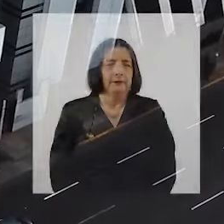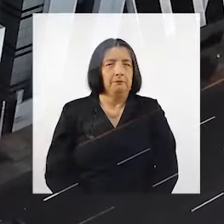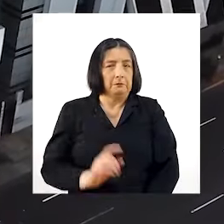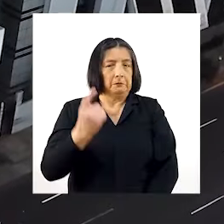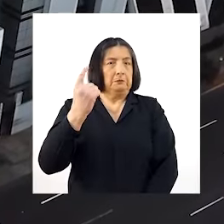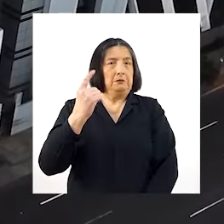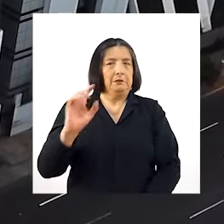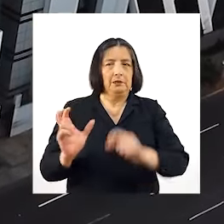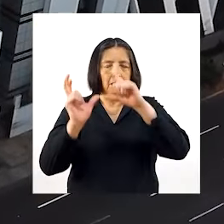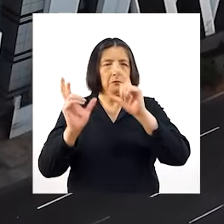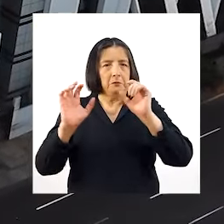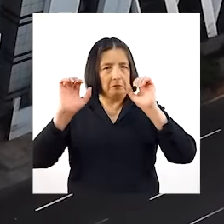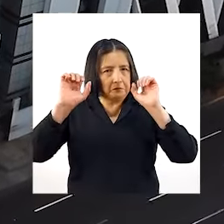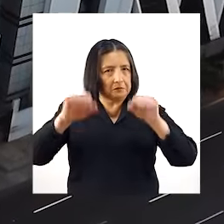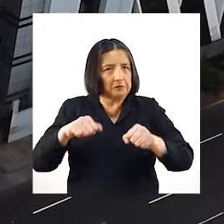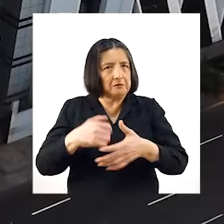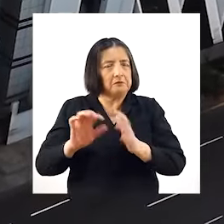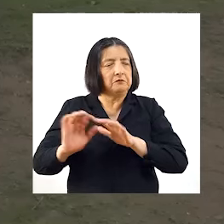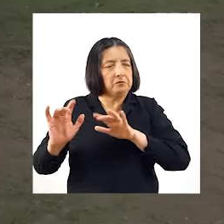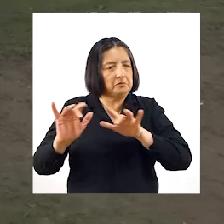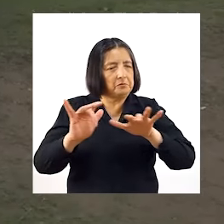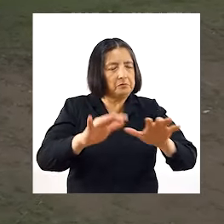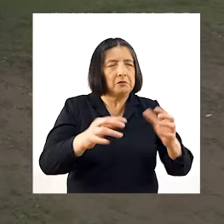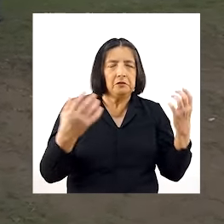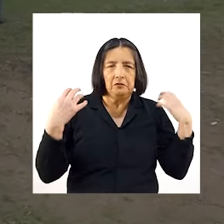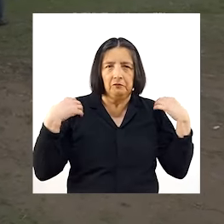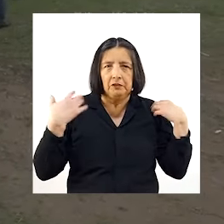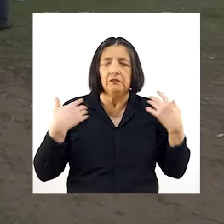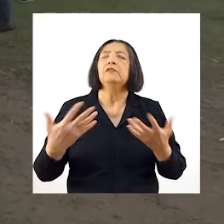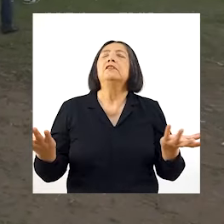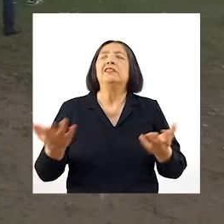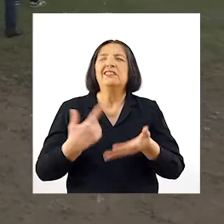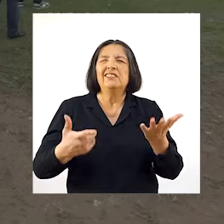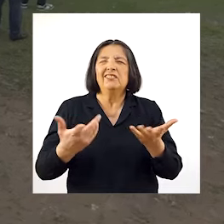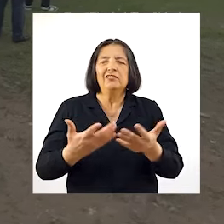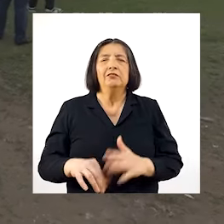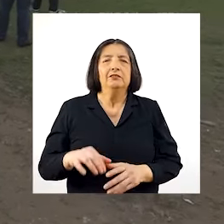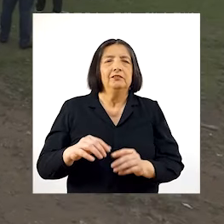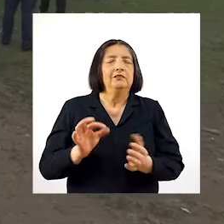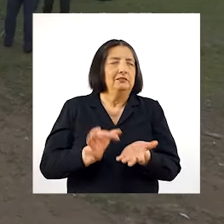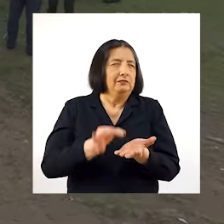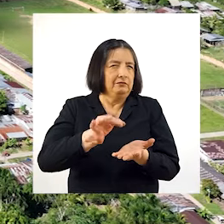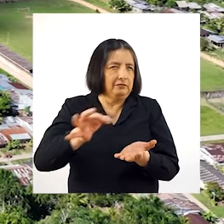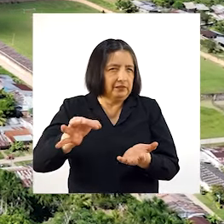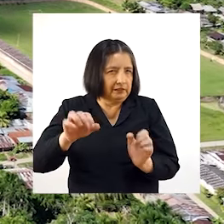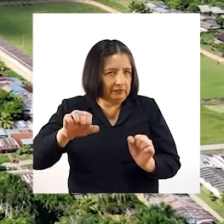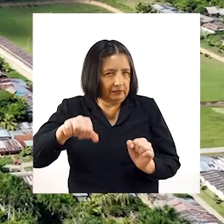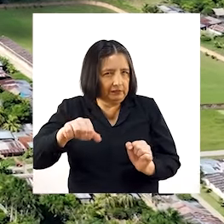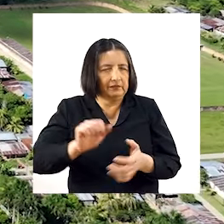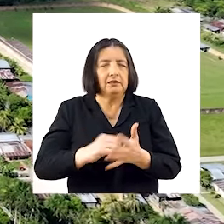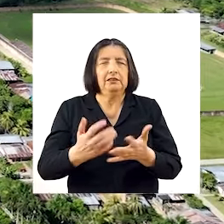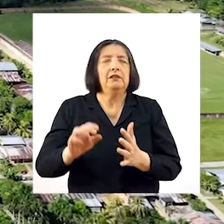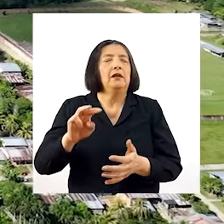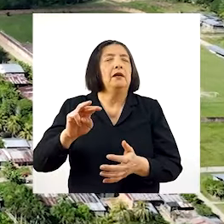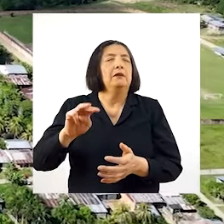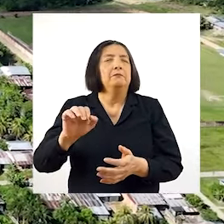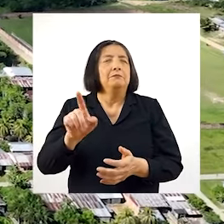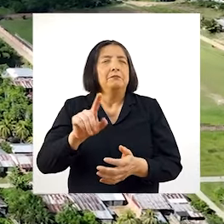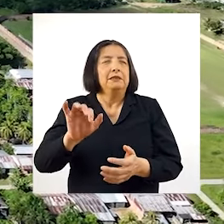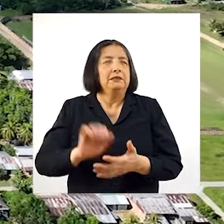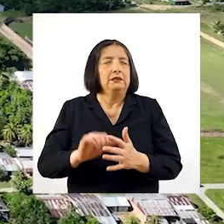Por primera vez, la Contraloría General interviene a las entidades públicas de un distrito en específico. Se trata de Mazán,